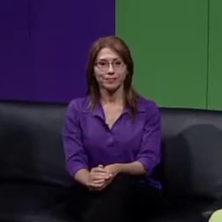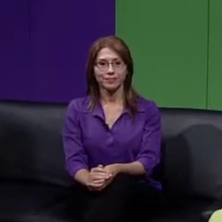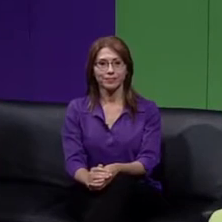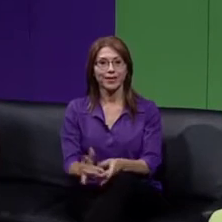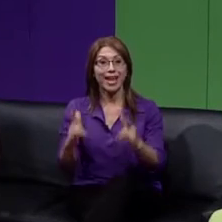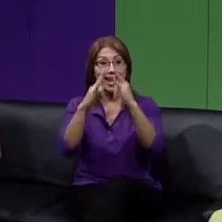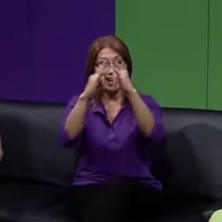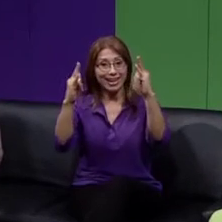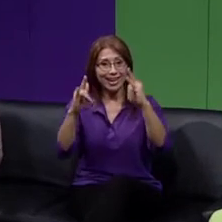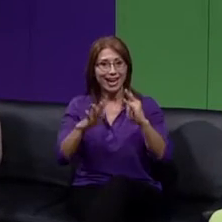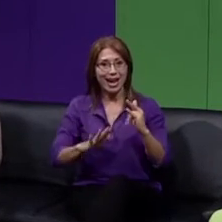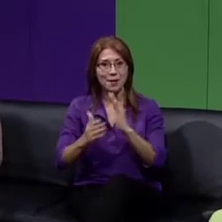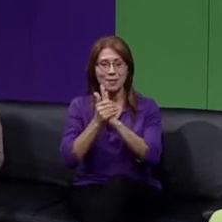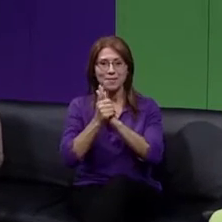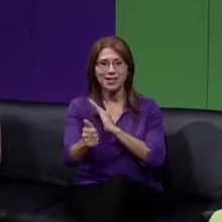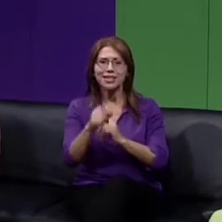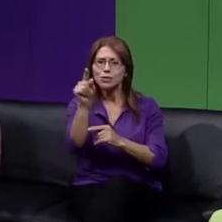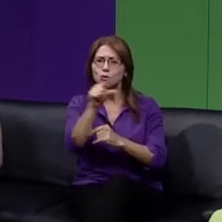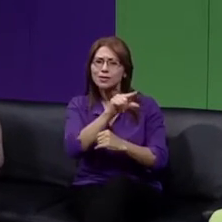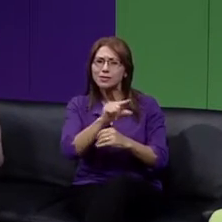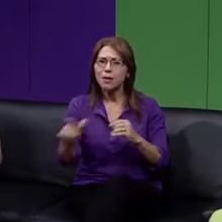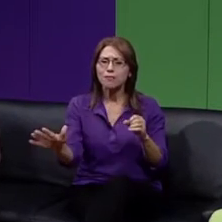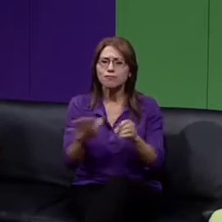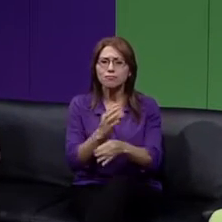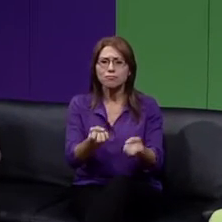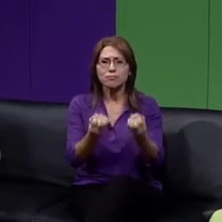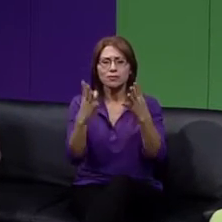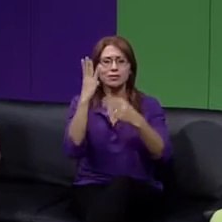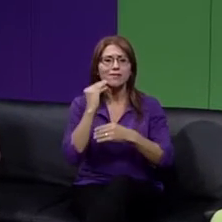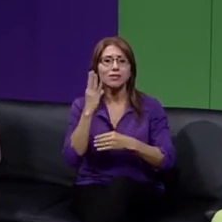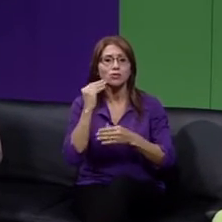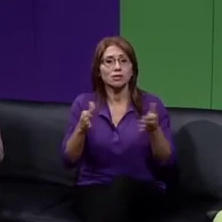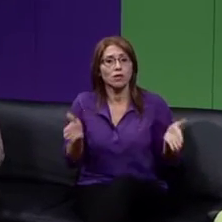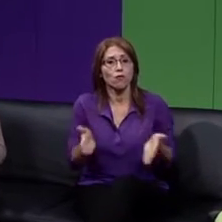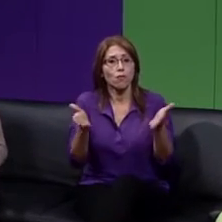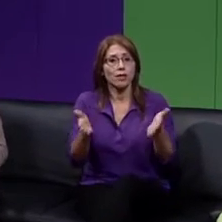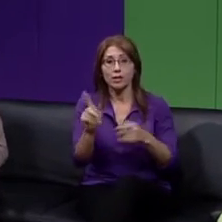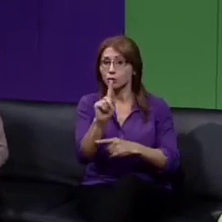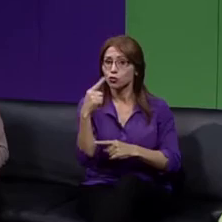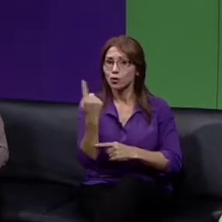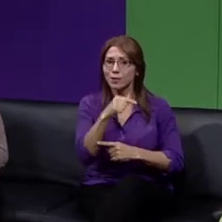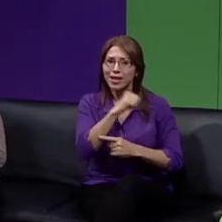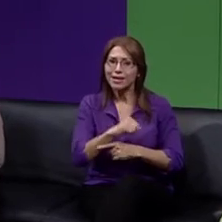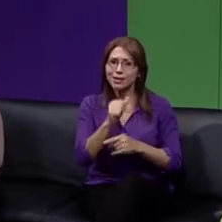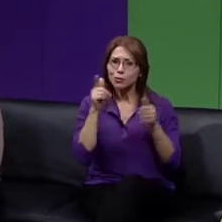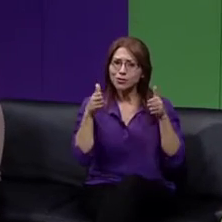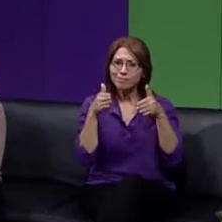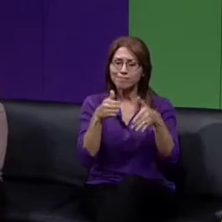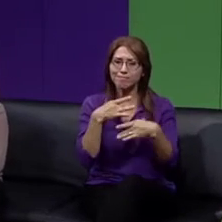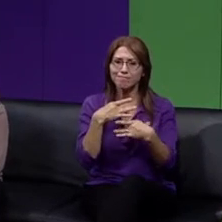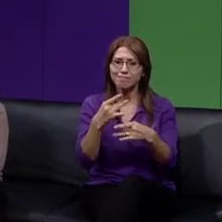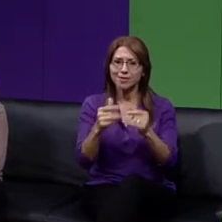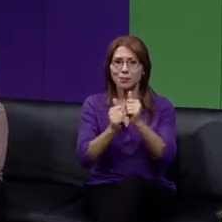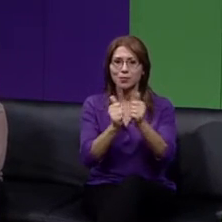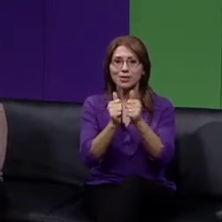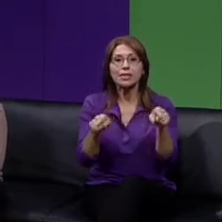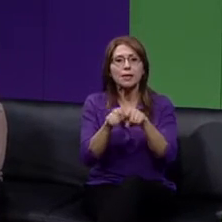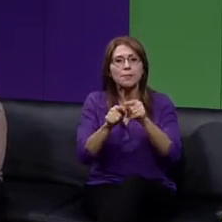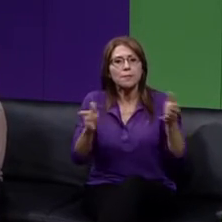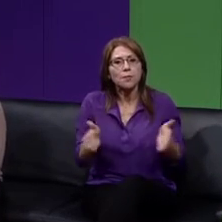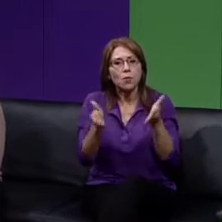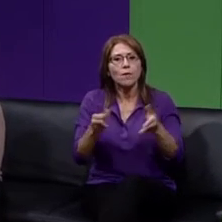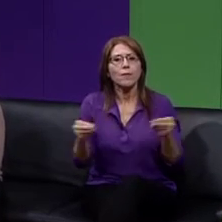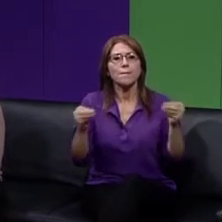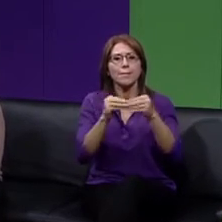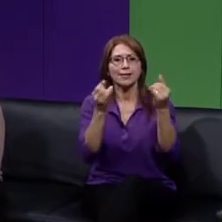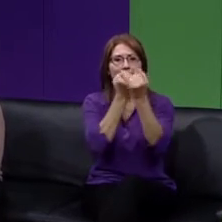El Campabilities es una semana repleta de aventuras que fomenta no solo actitudes hacia los deportes, sino que también promueve